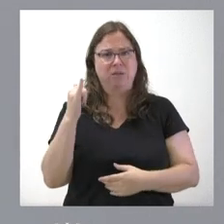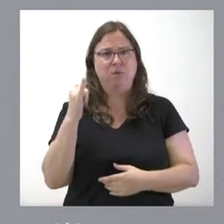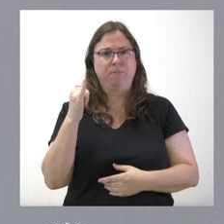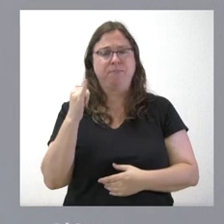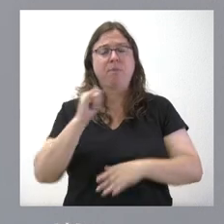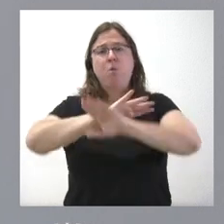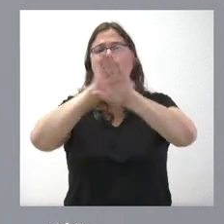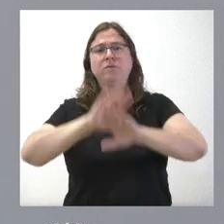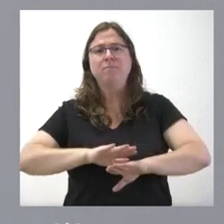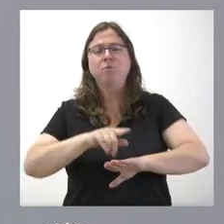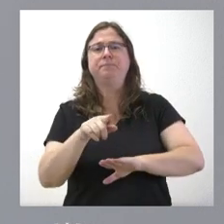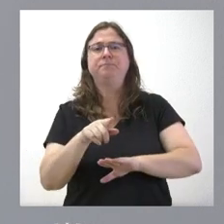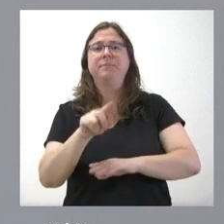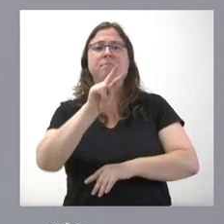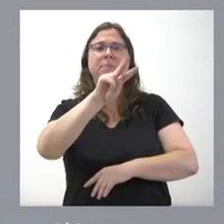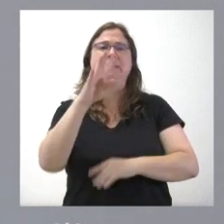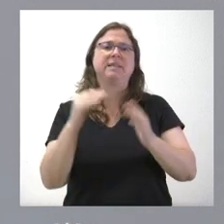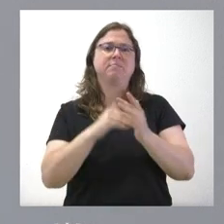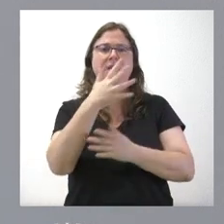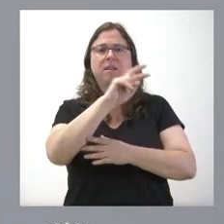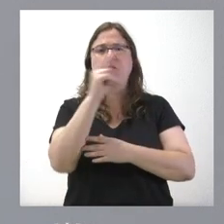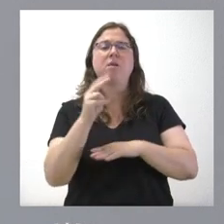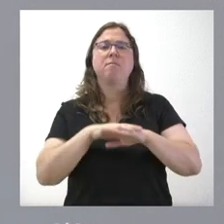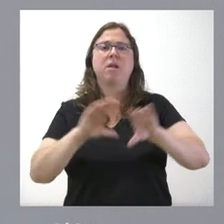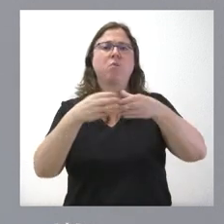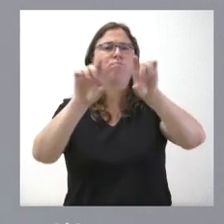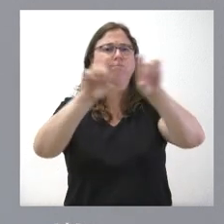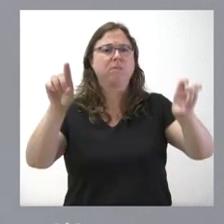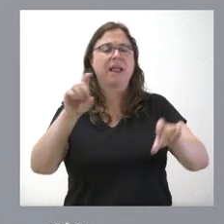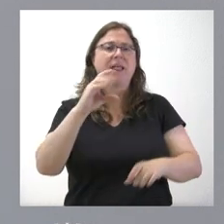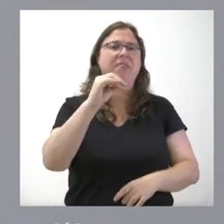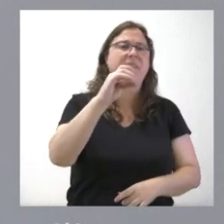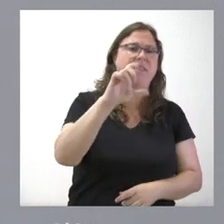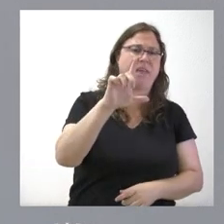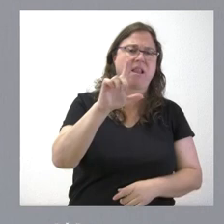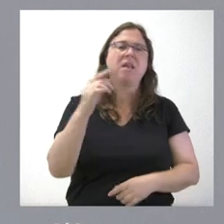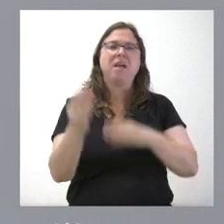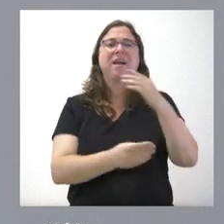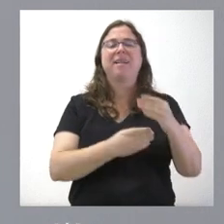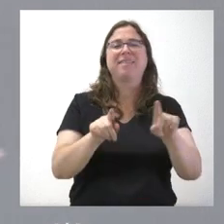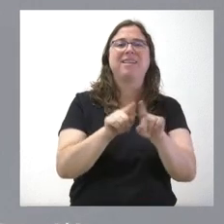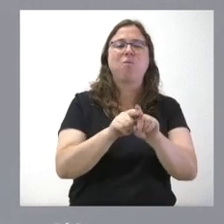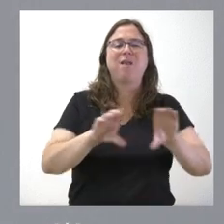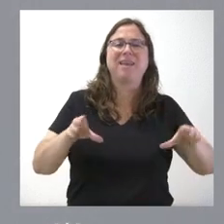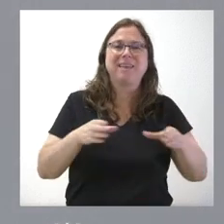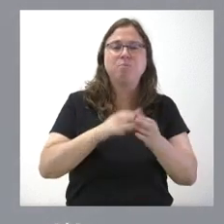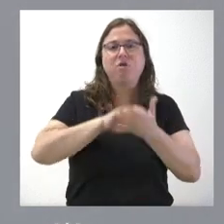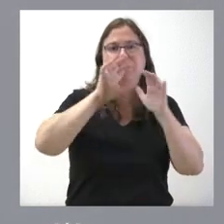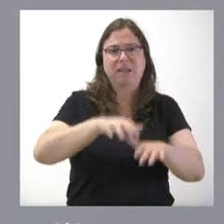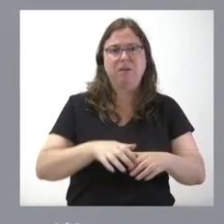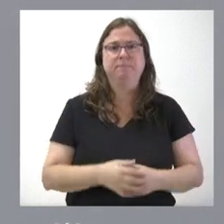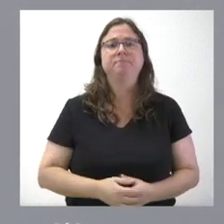Y por último 23,500 para el clúster ccil que es el clúster de de equipo de Castilla y